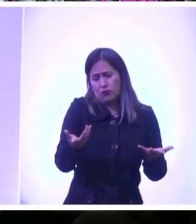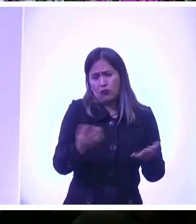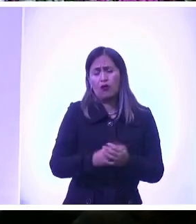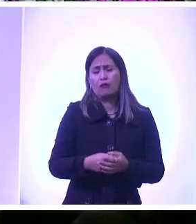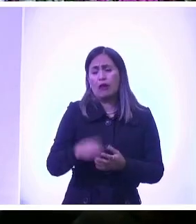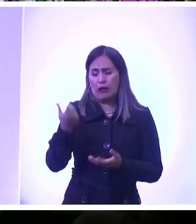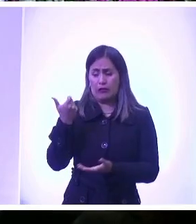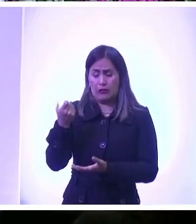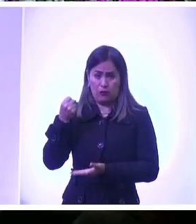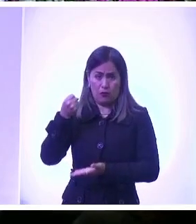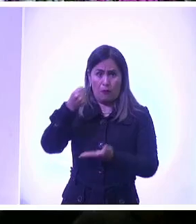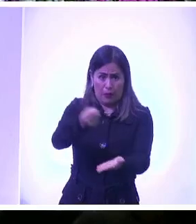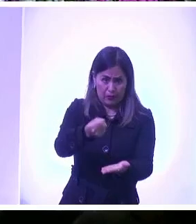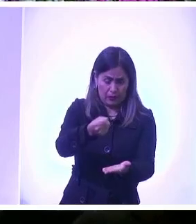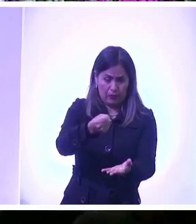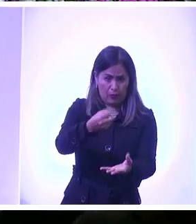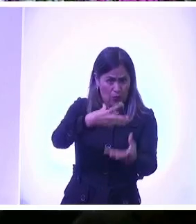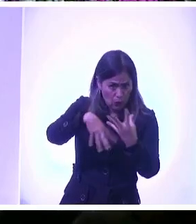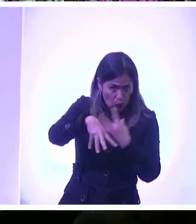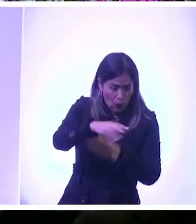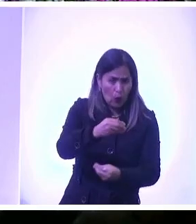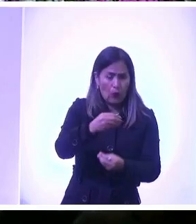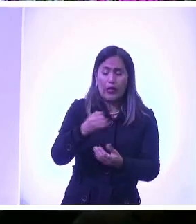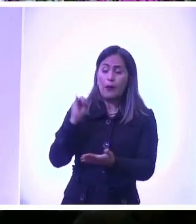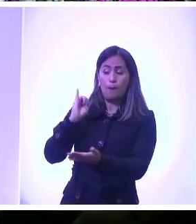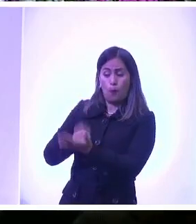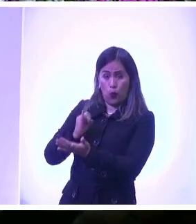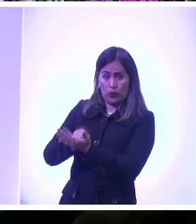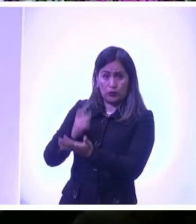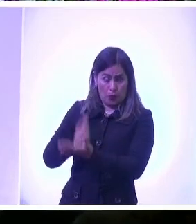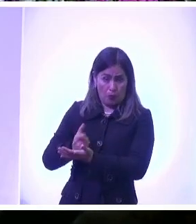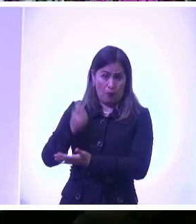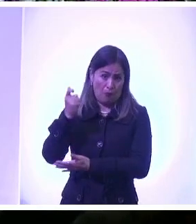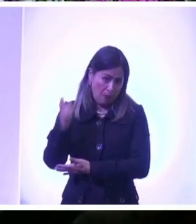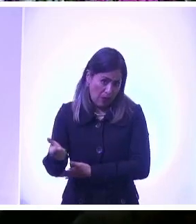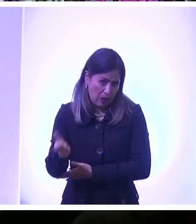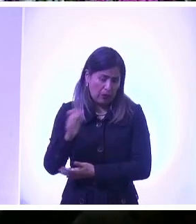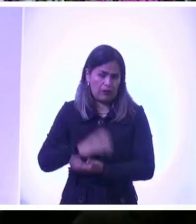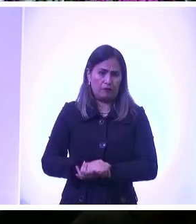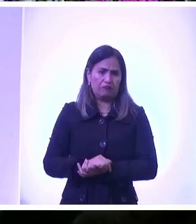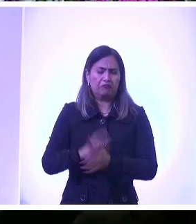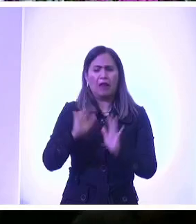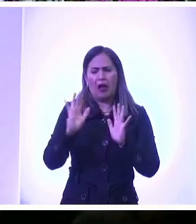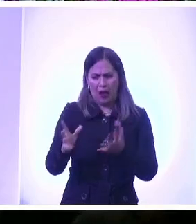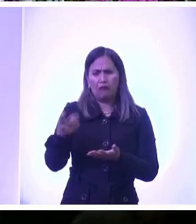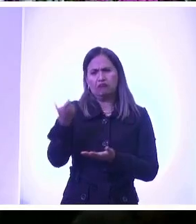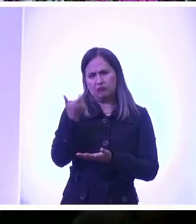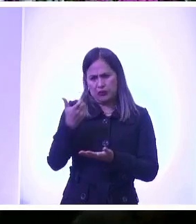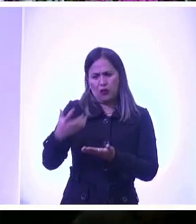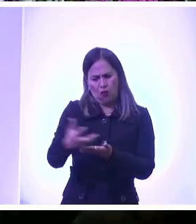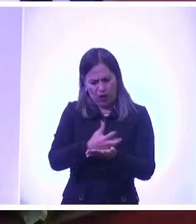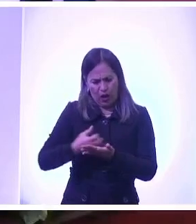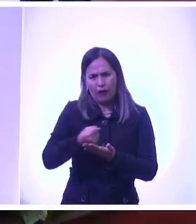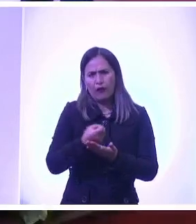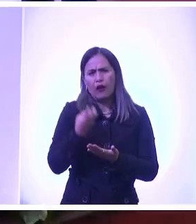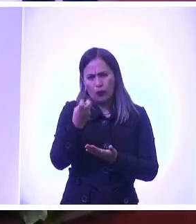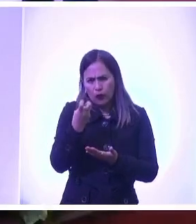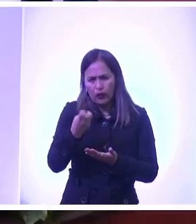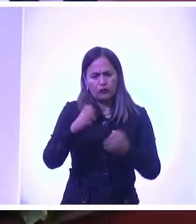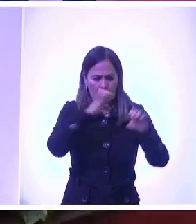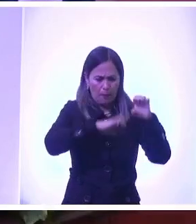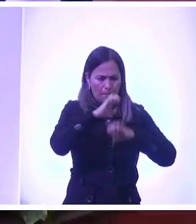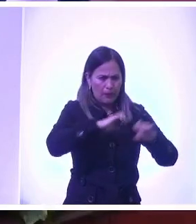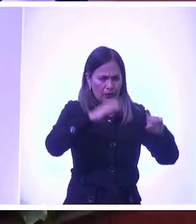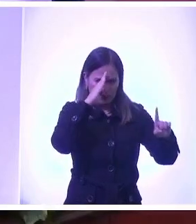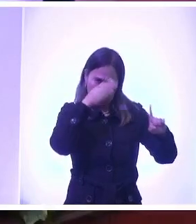invertimos y como bien lo decías pagamos impuestos tengamos una remuneración económica para eso somos empresarios no por otra